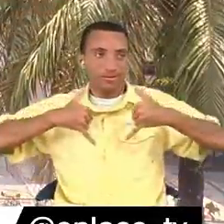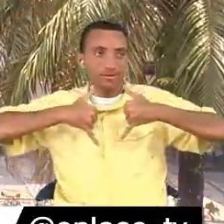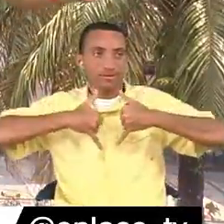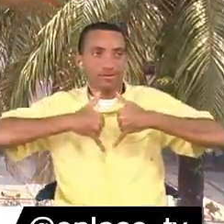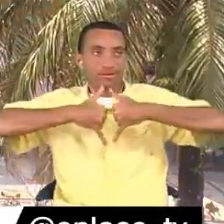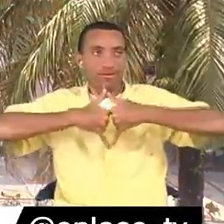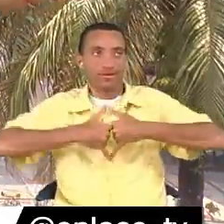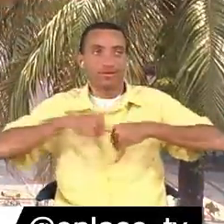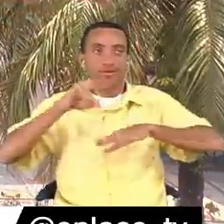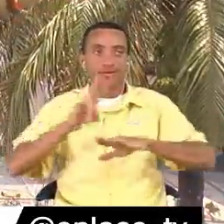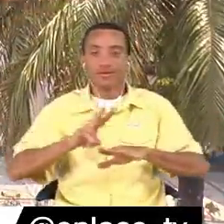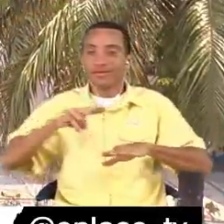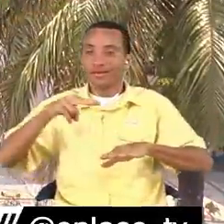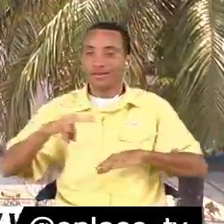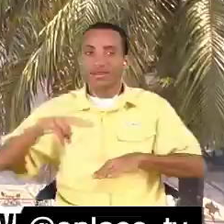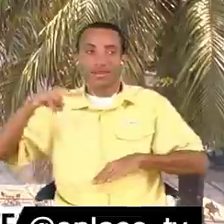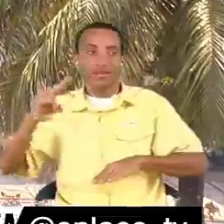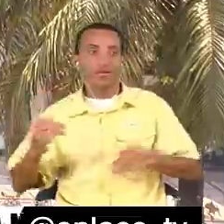úsalo, que a ti tú.